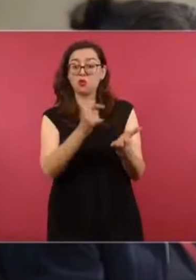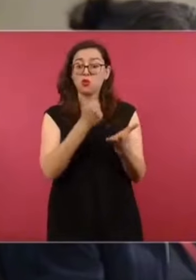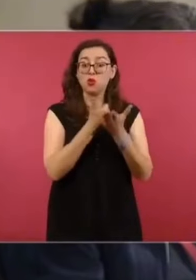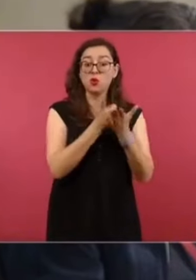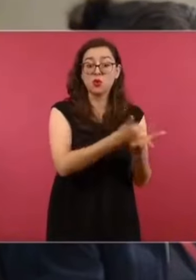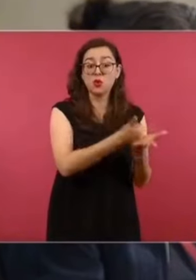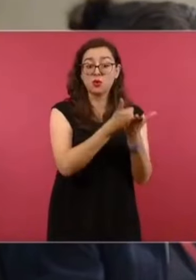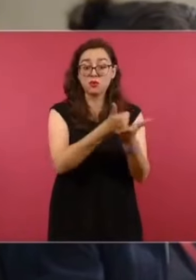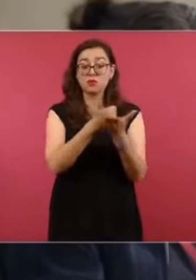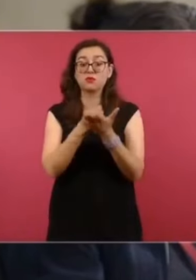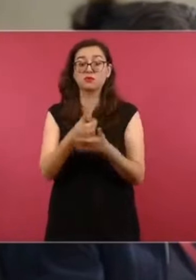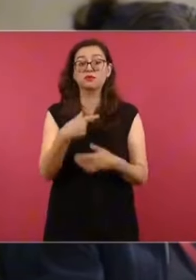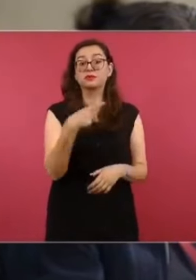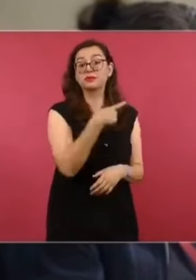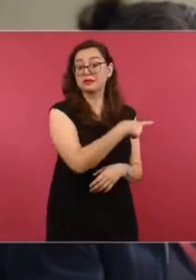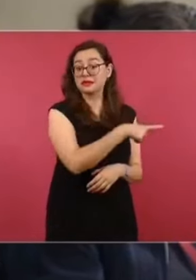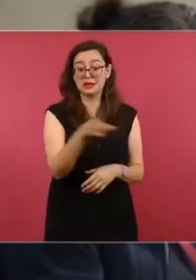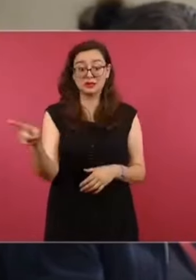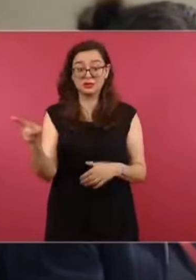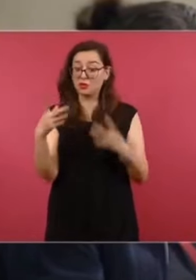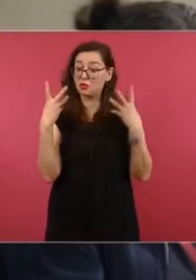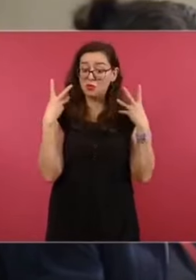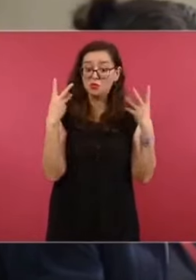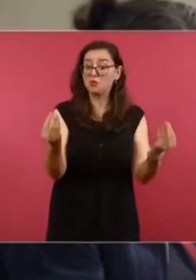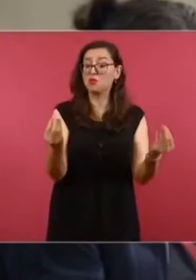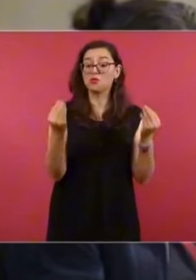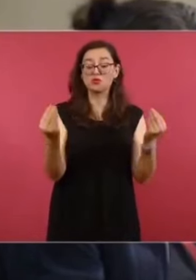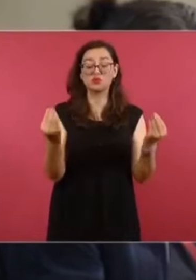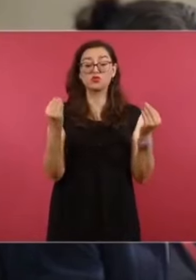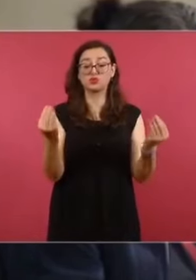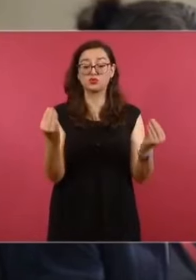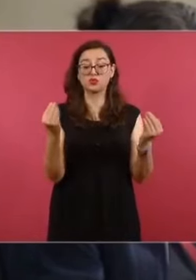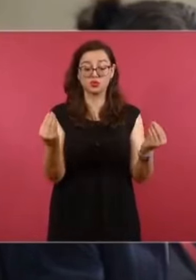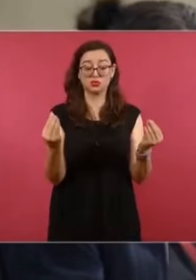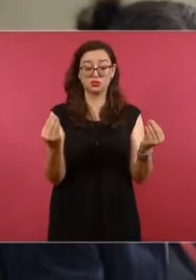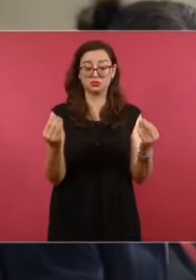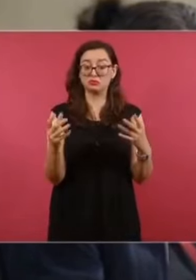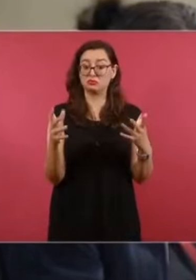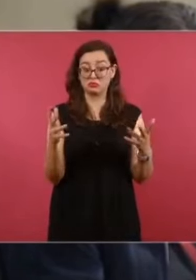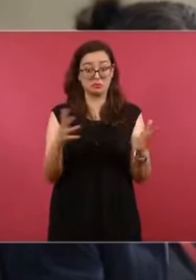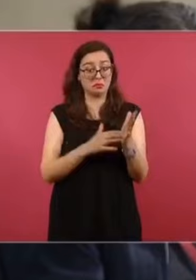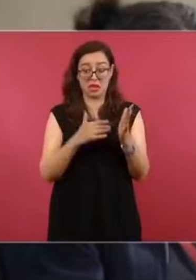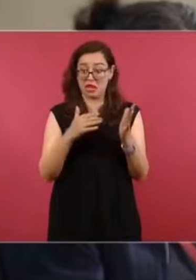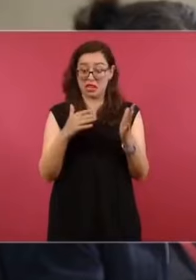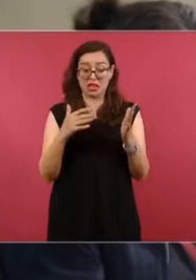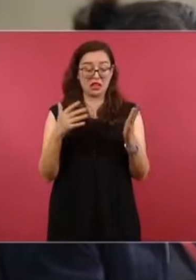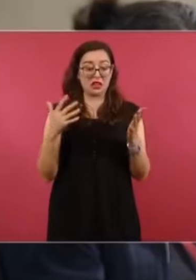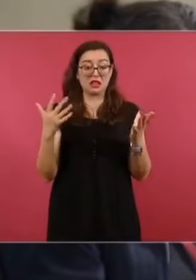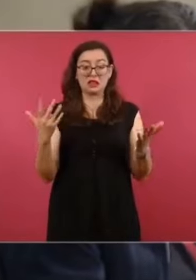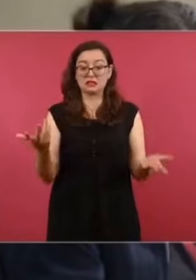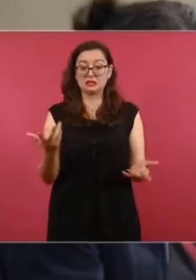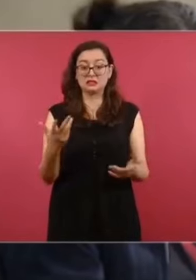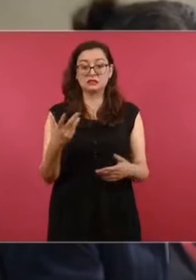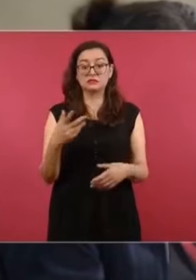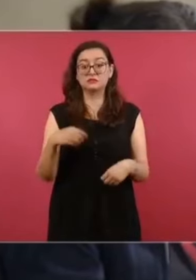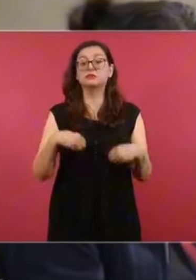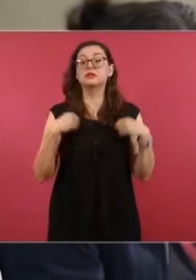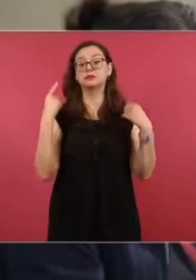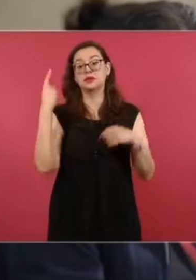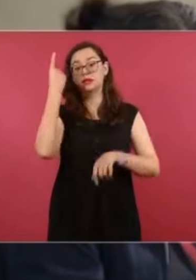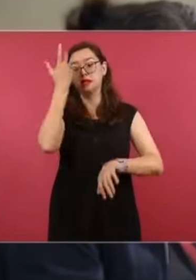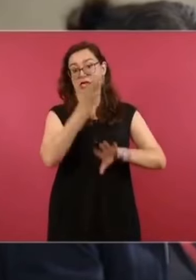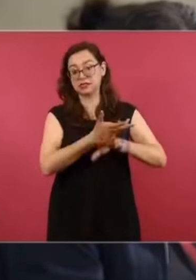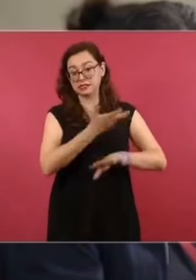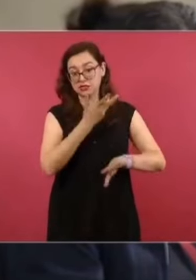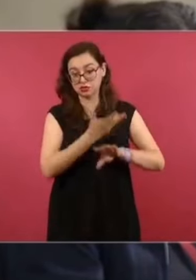muchos de ellos puede decirse que son pues algunos cientos miles están en Estados Unidos son